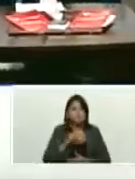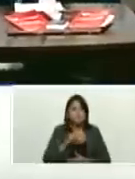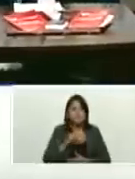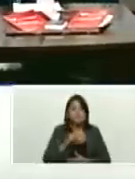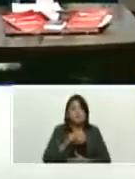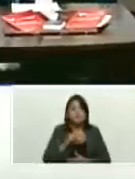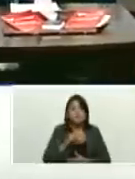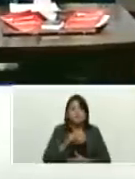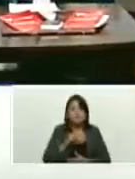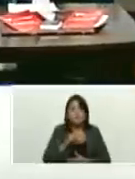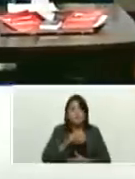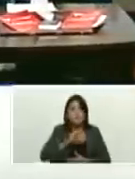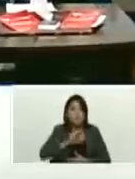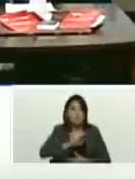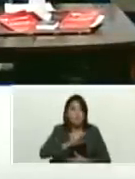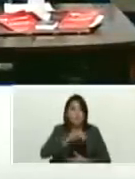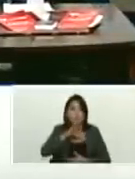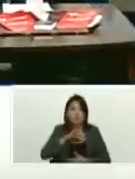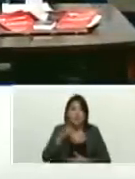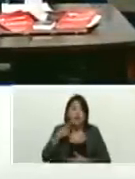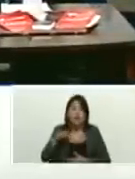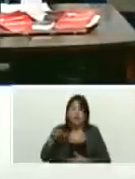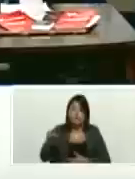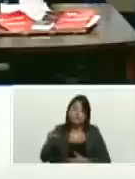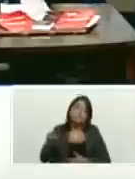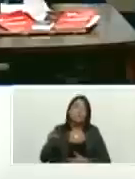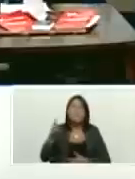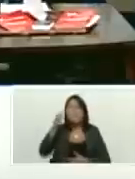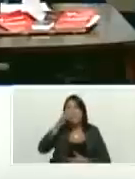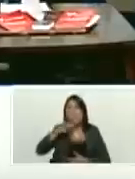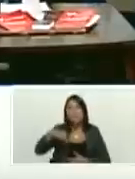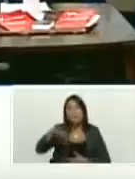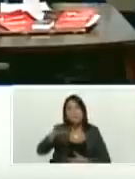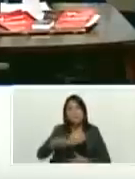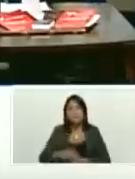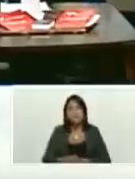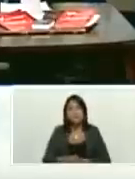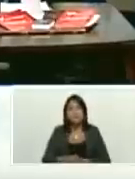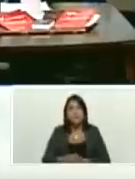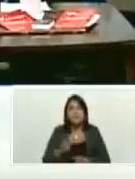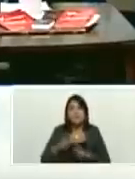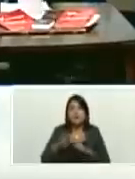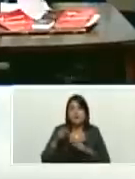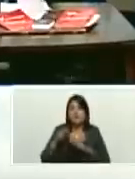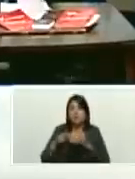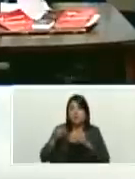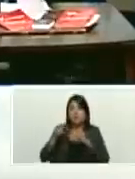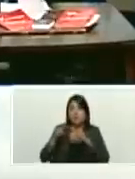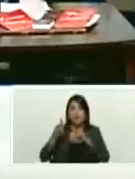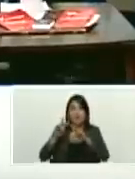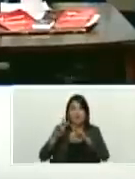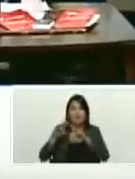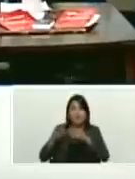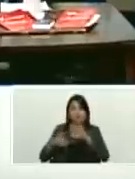historia. Y además nosotros avanzando en la gran misión Vivienda Venezuela. No se trata de construir